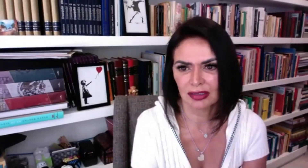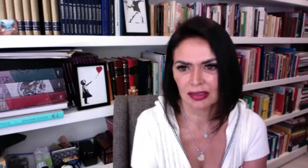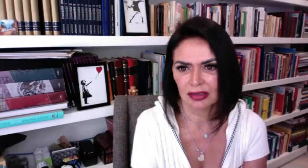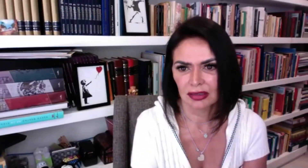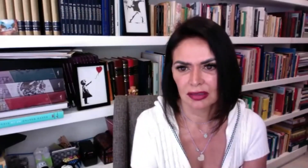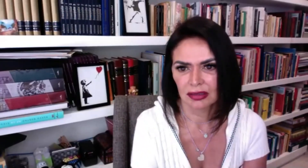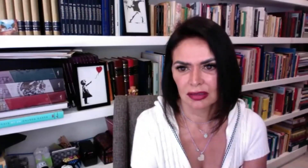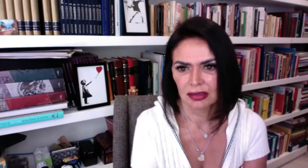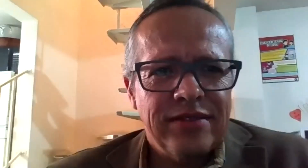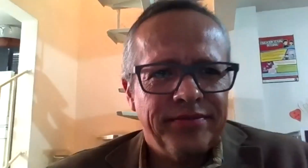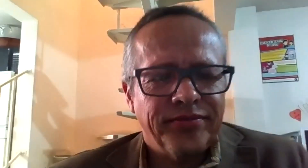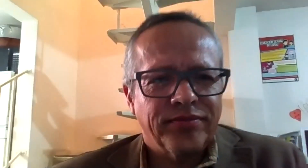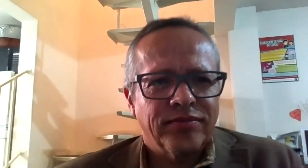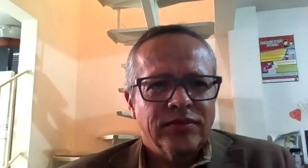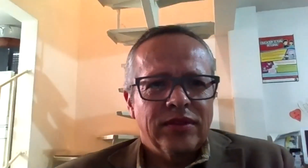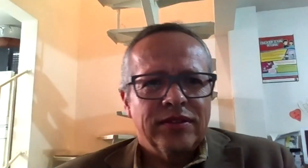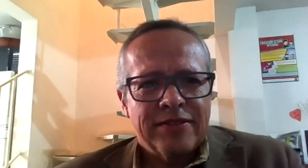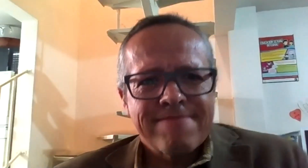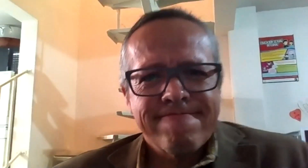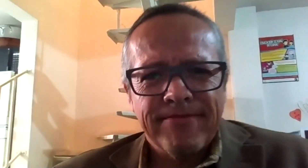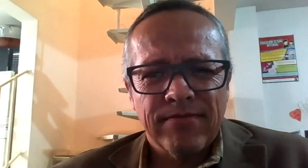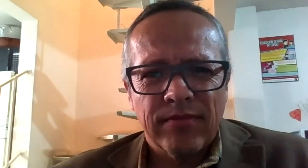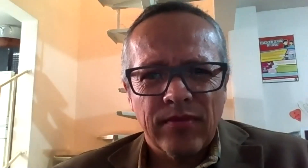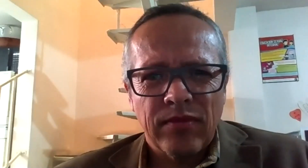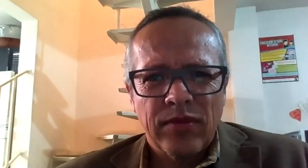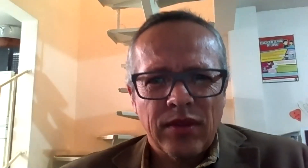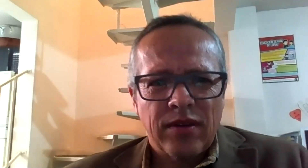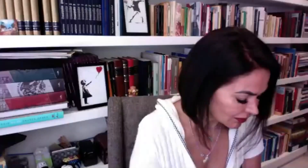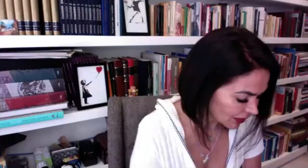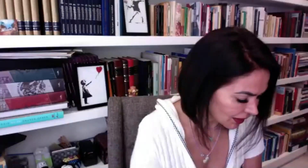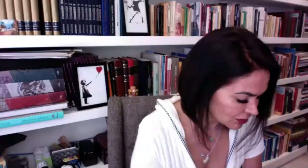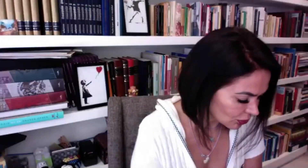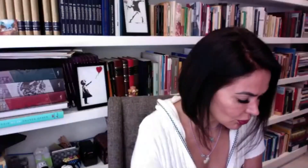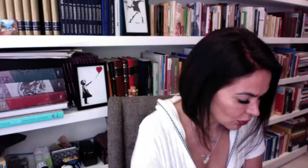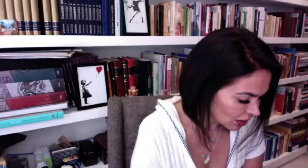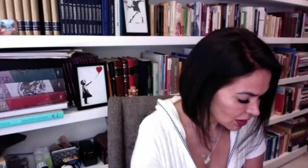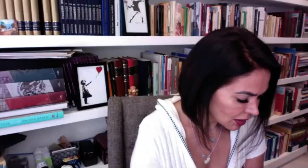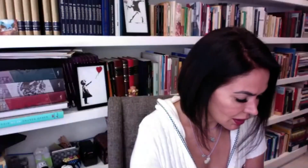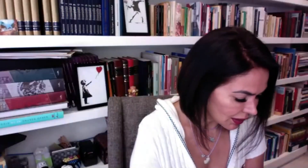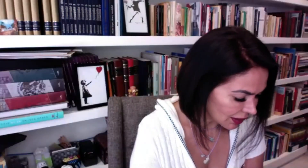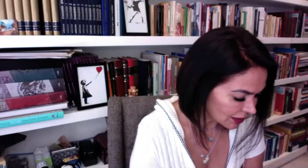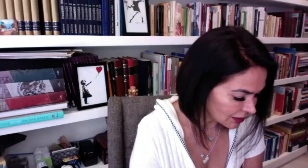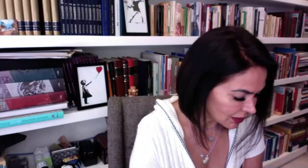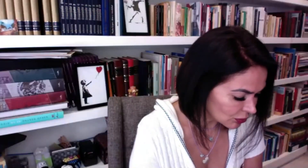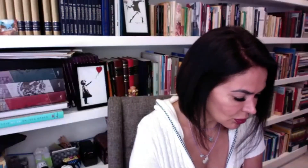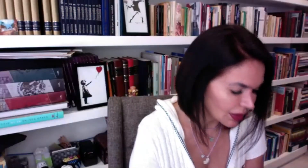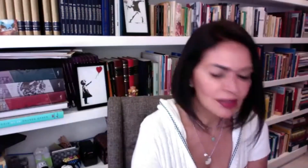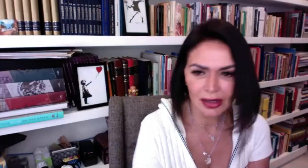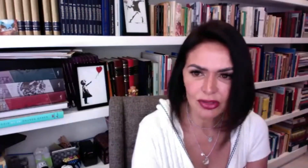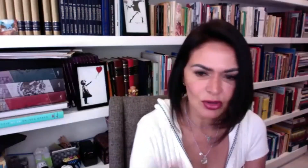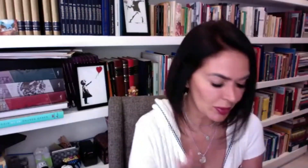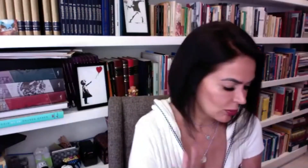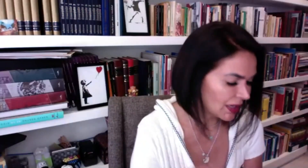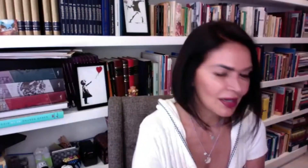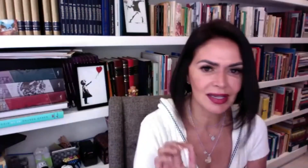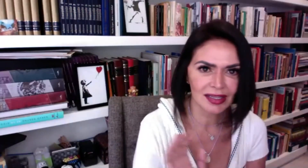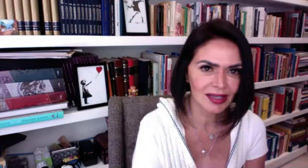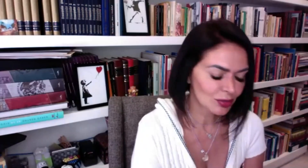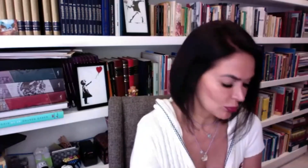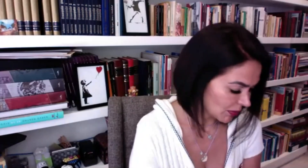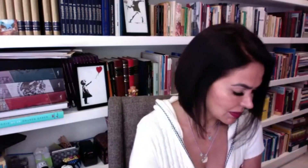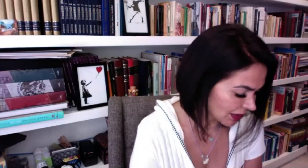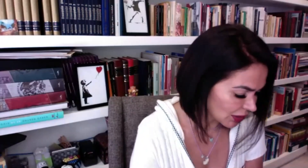El informe policial homologado, pero... Así es, informe policial homologado, es decir, es toda la información que